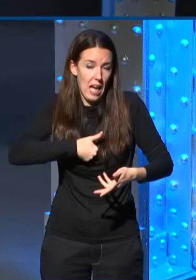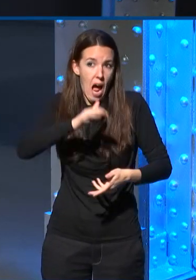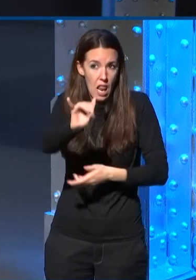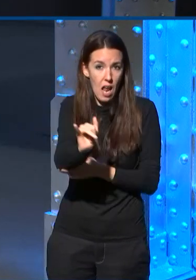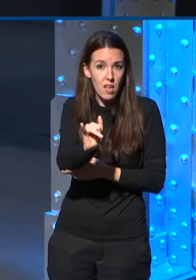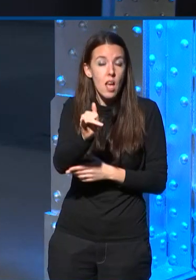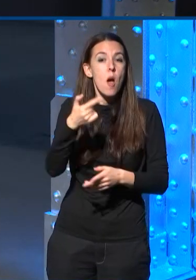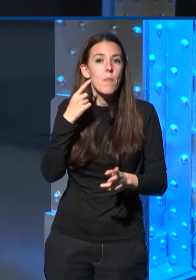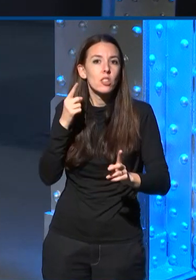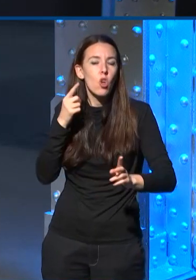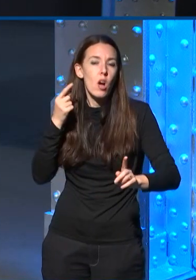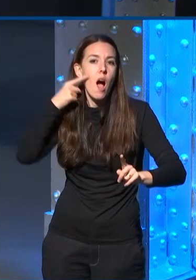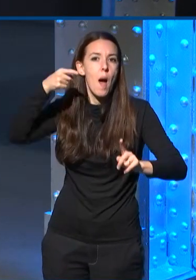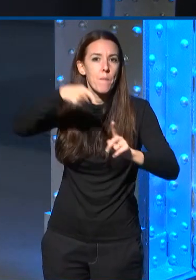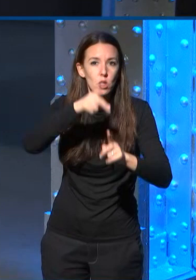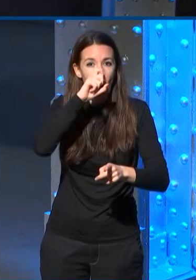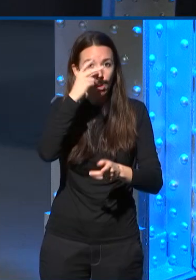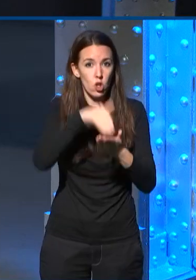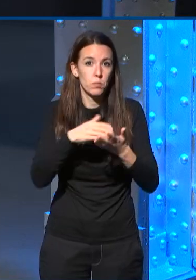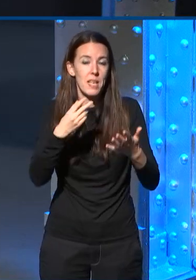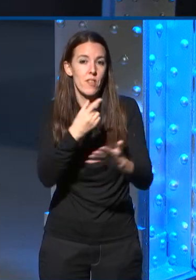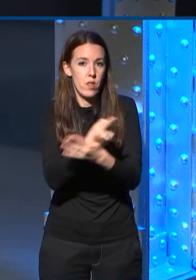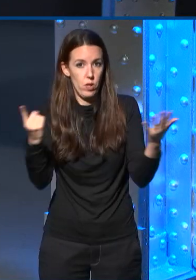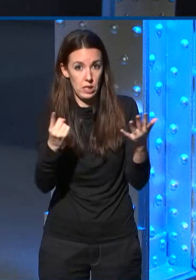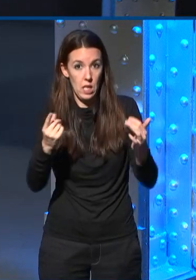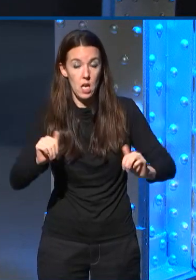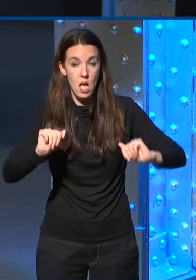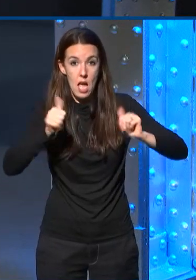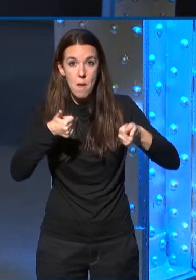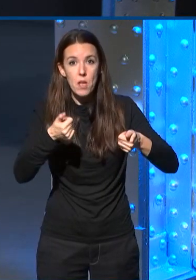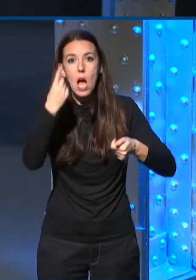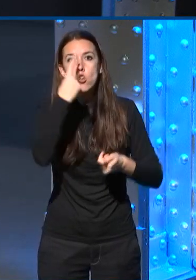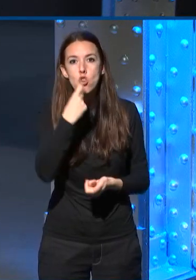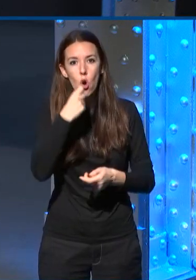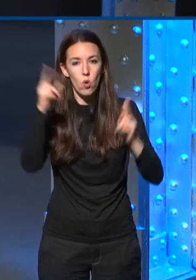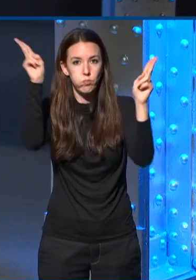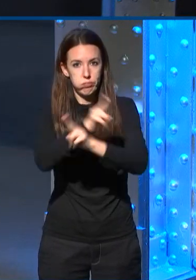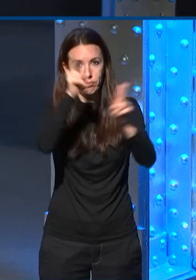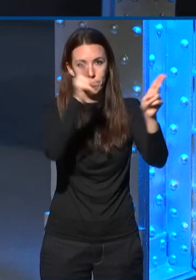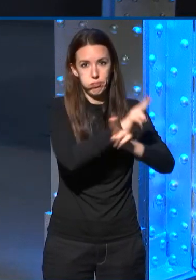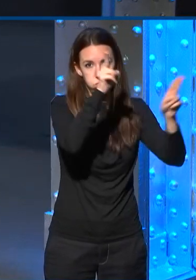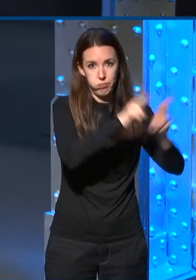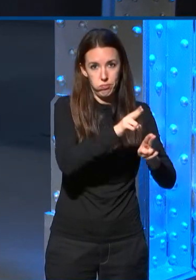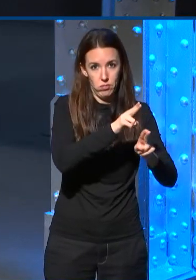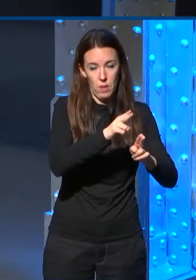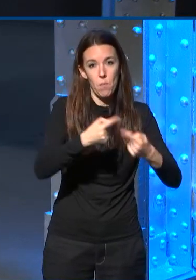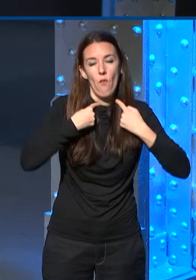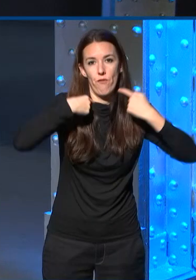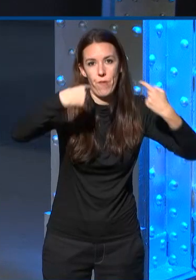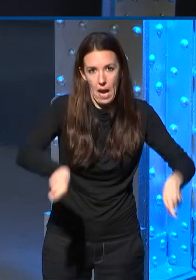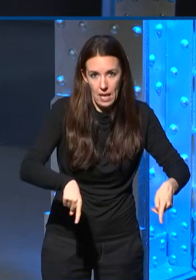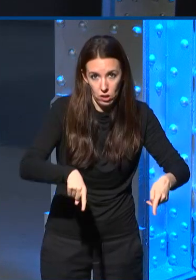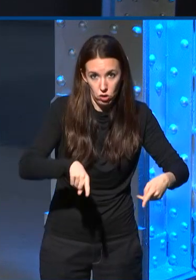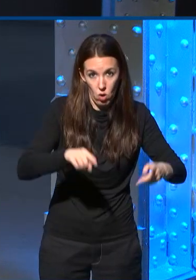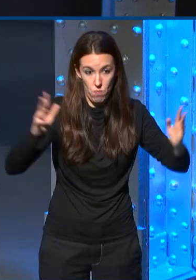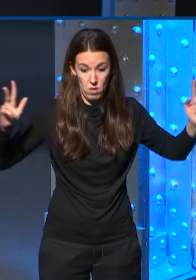misión ExoMars de la ESA lanzada en 2016. Pero si yo empiezo a pintar cruces rojas sobre las misiones que han fracasado en